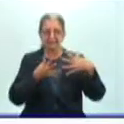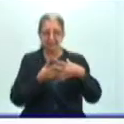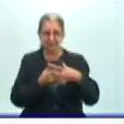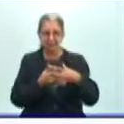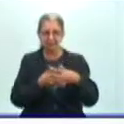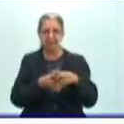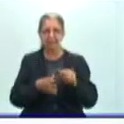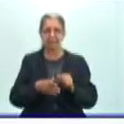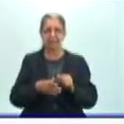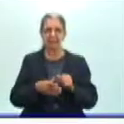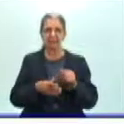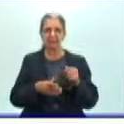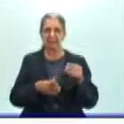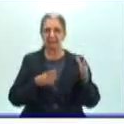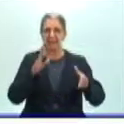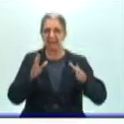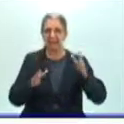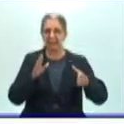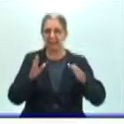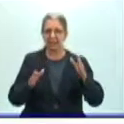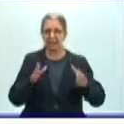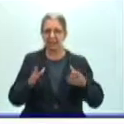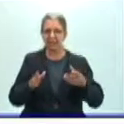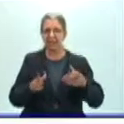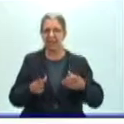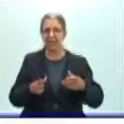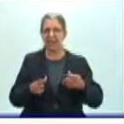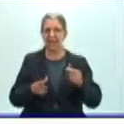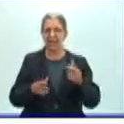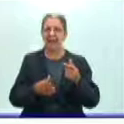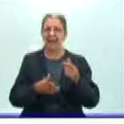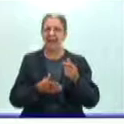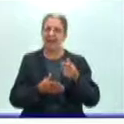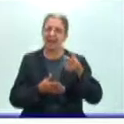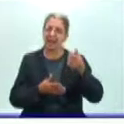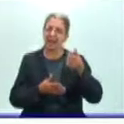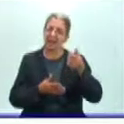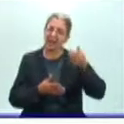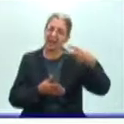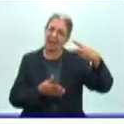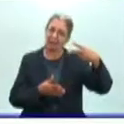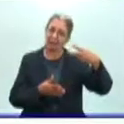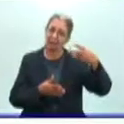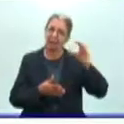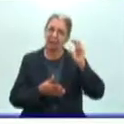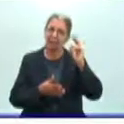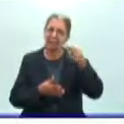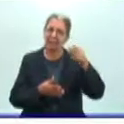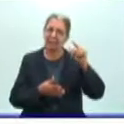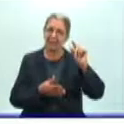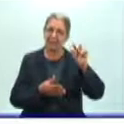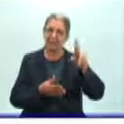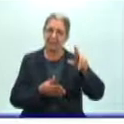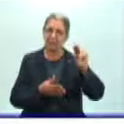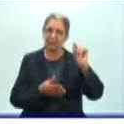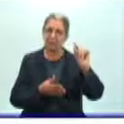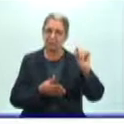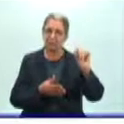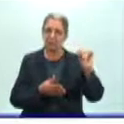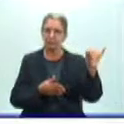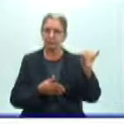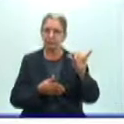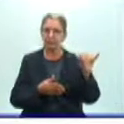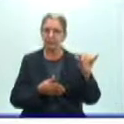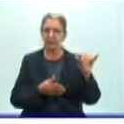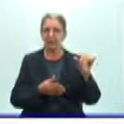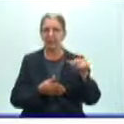relación entre el ángulo inscrito y su arco correspondiente, que ya sabemos que es de